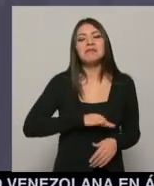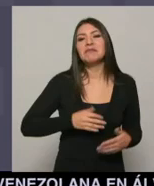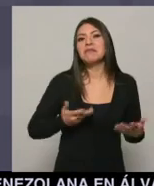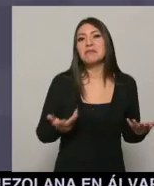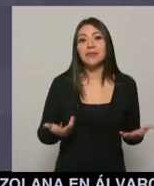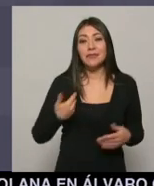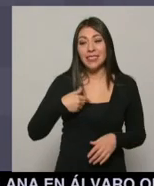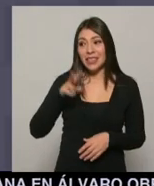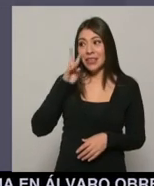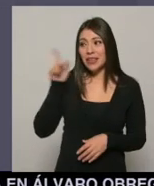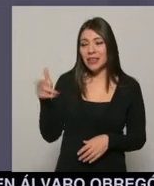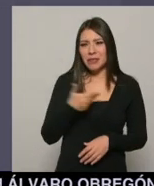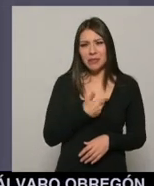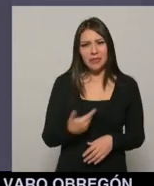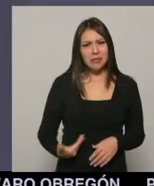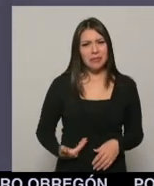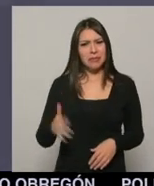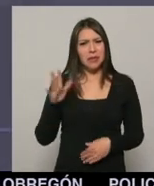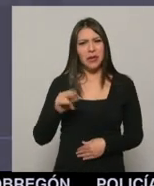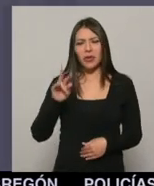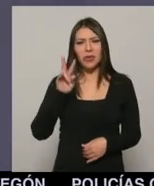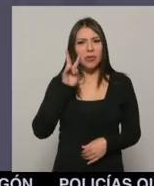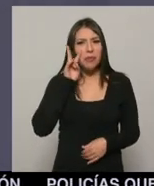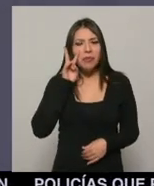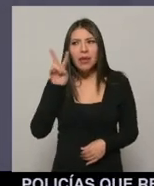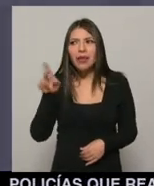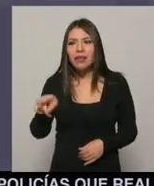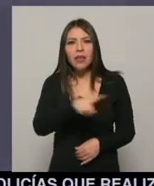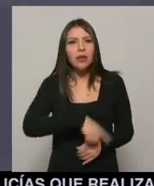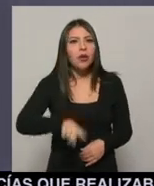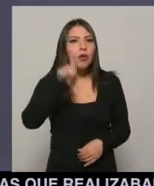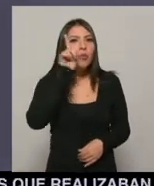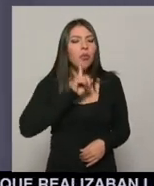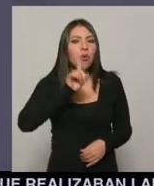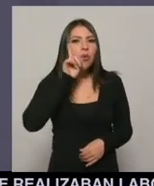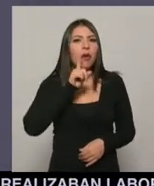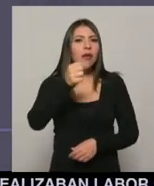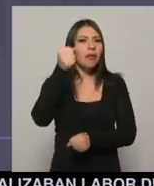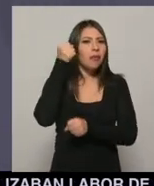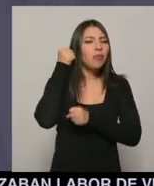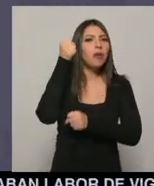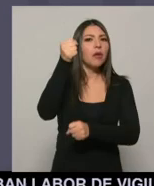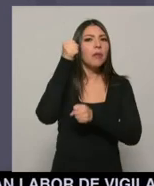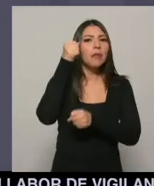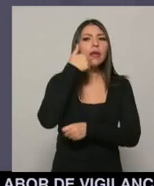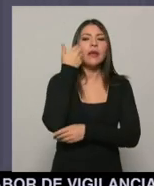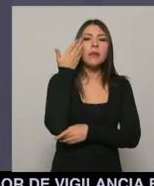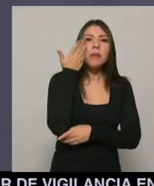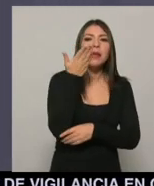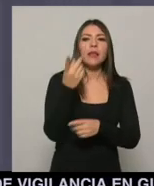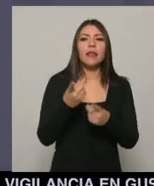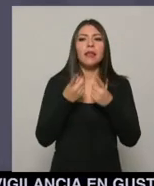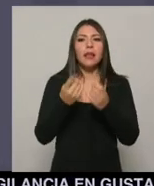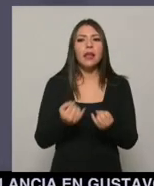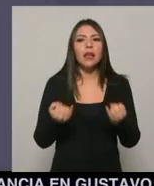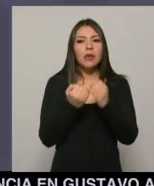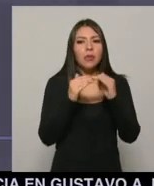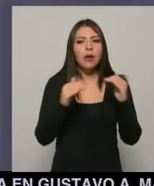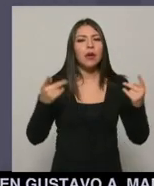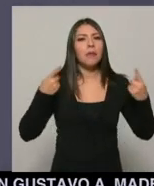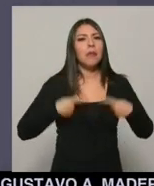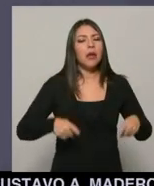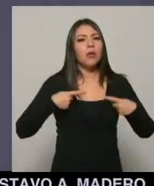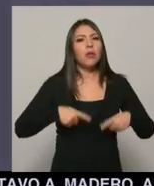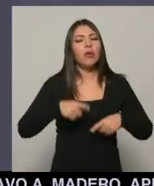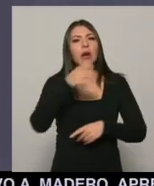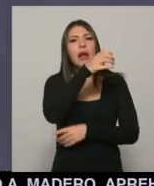el presidente no está viendo la manifestación de las mujeres que piden justicia, que piden igualdad, no está viendo la manifestación de los campesinos, donde